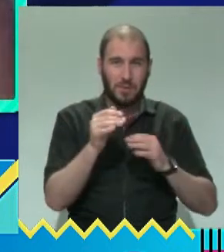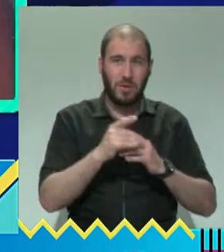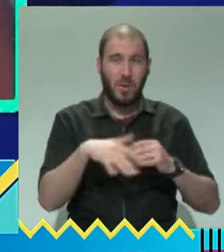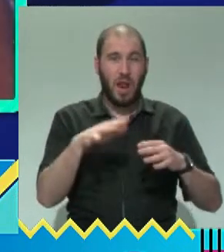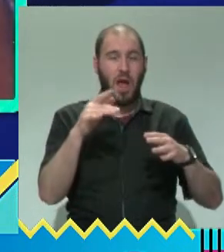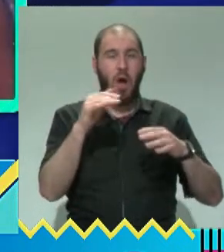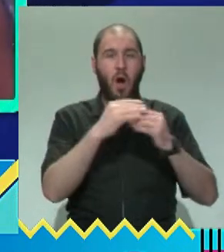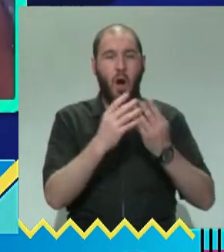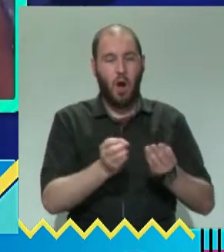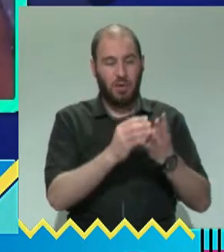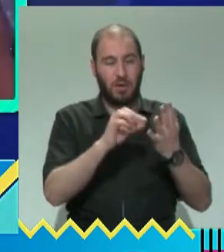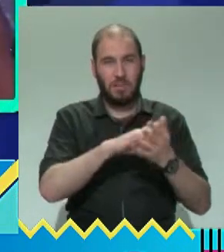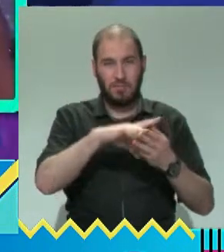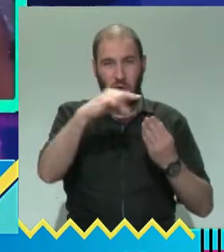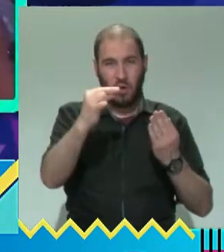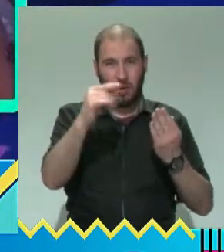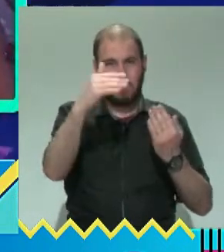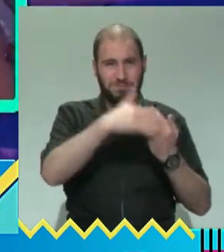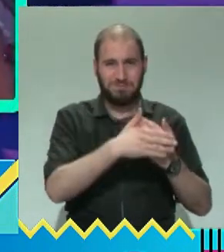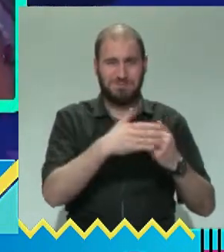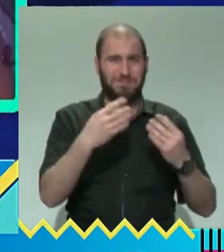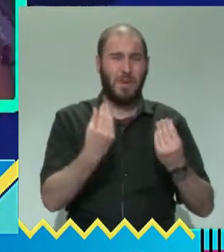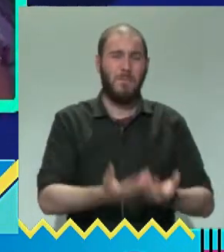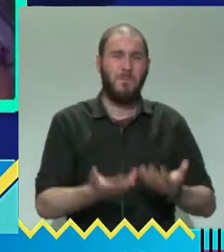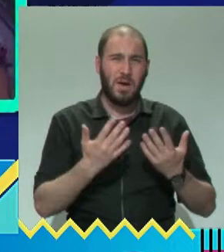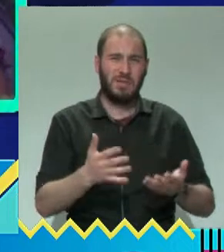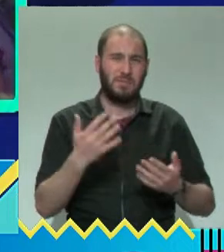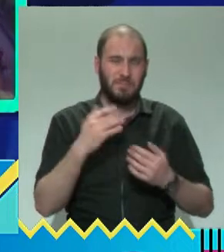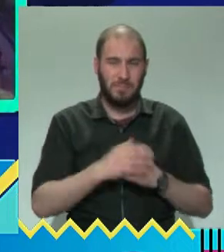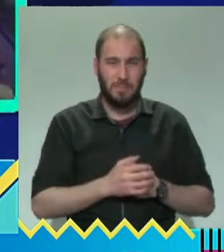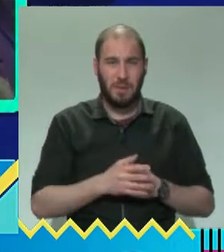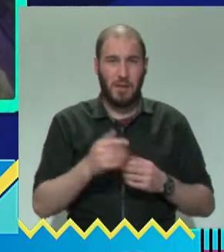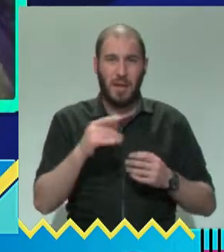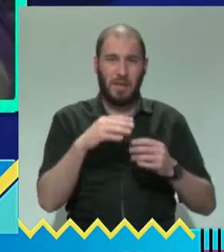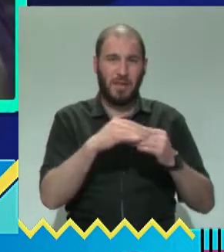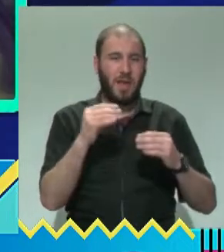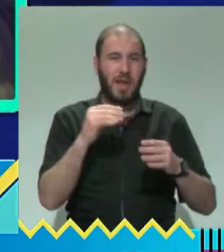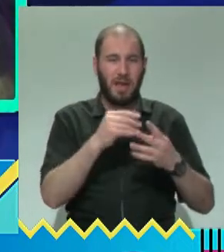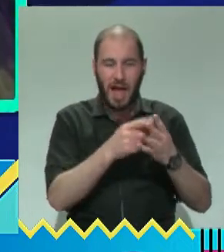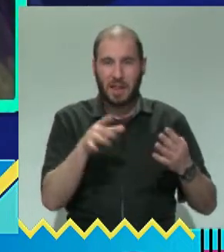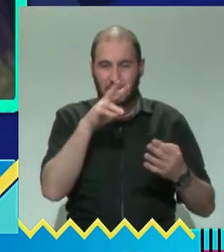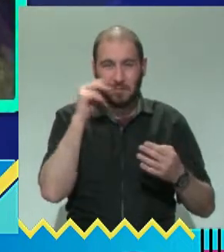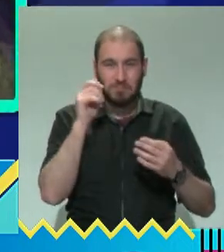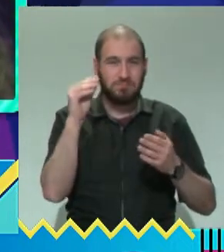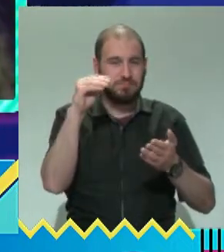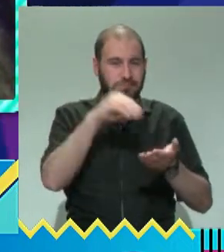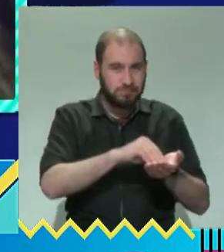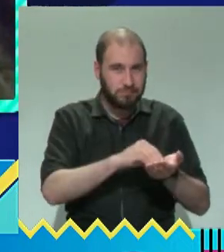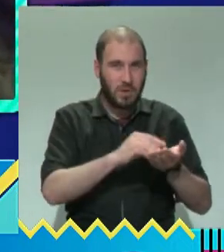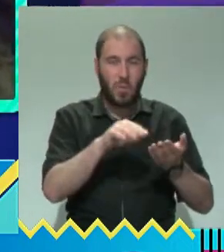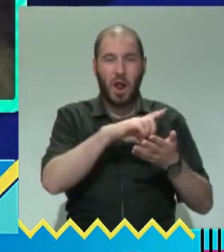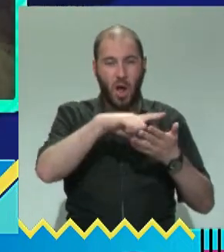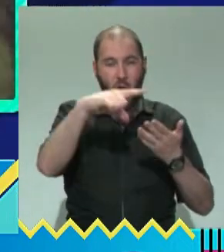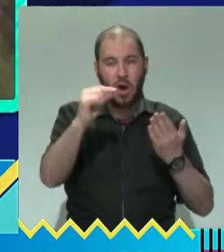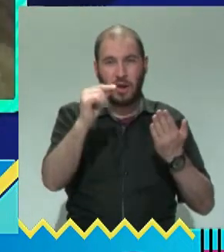en la hoja. Muchas toneladas de polvillo y material que no es adecuado para el aire queda depositado en las hojas porque